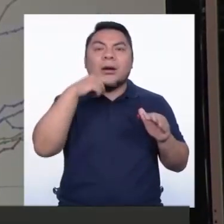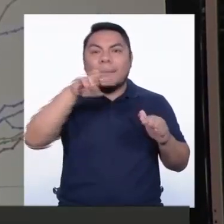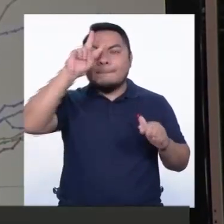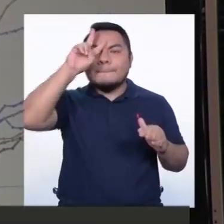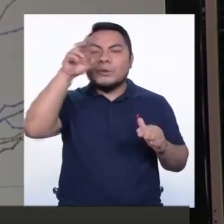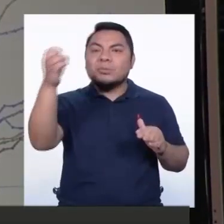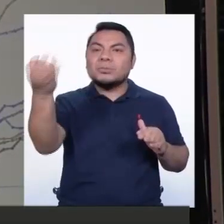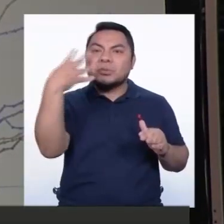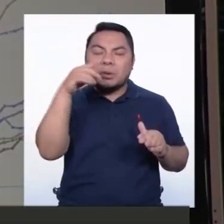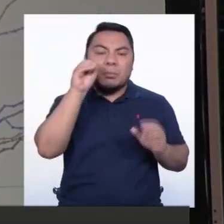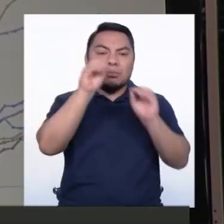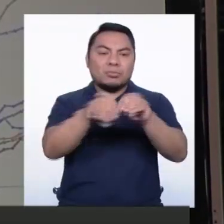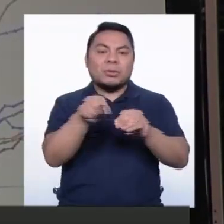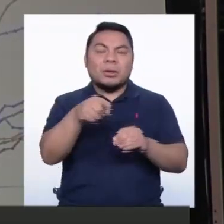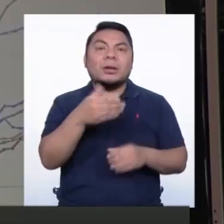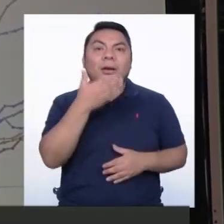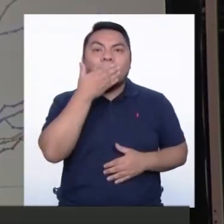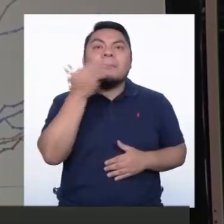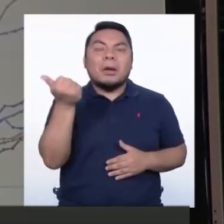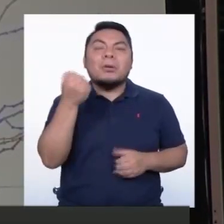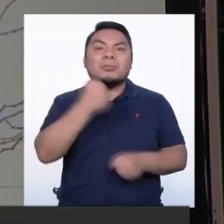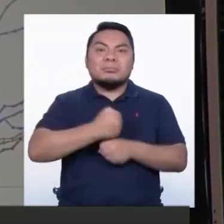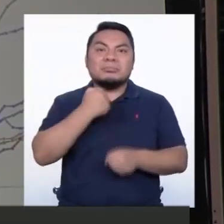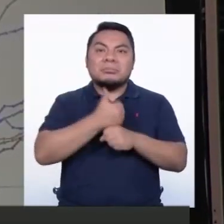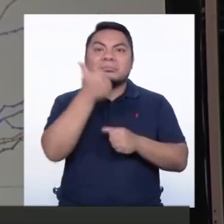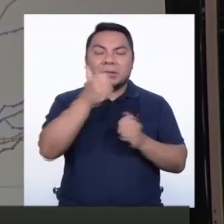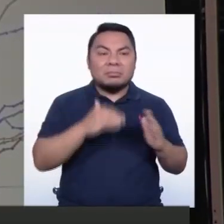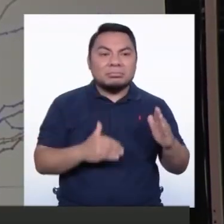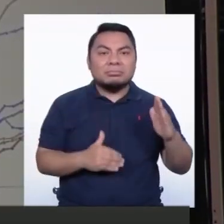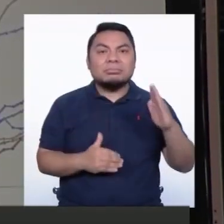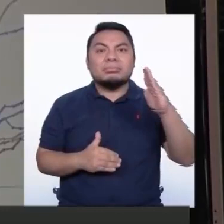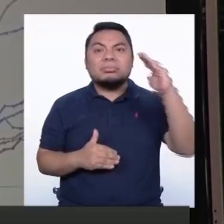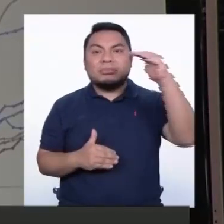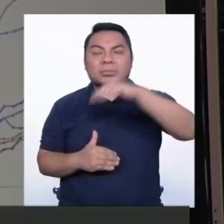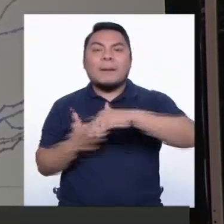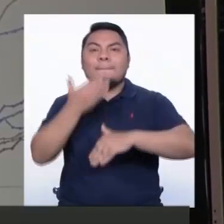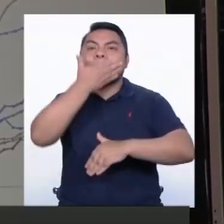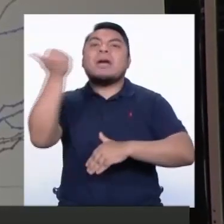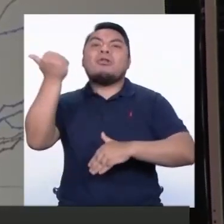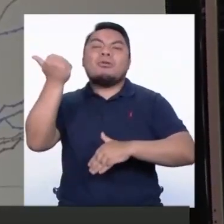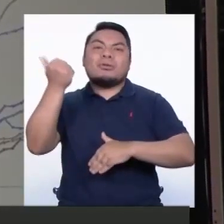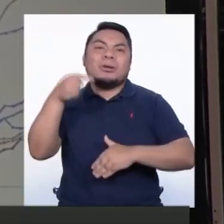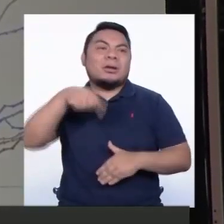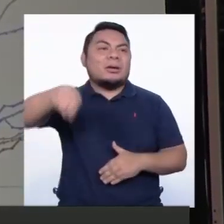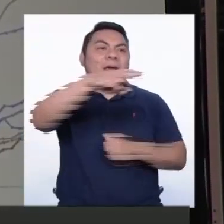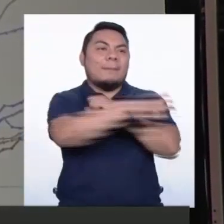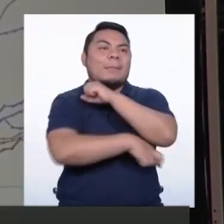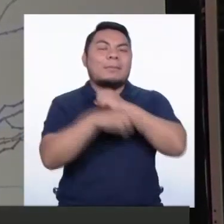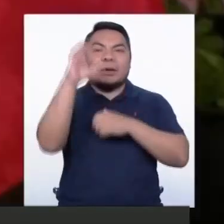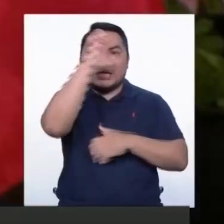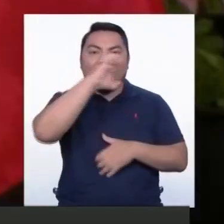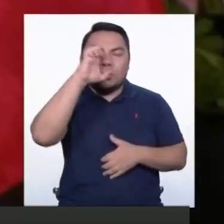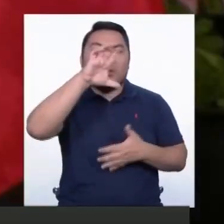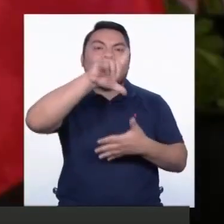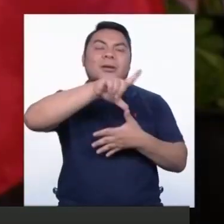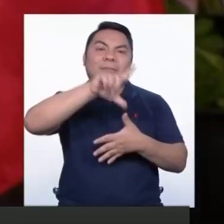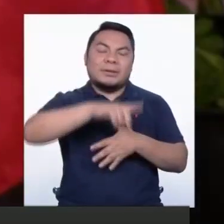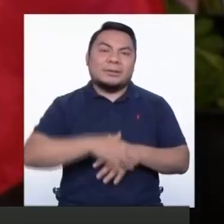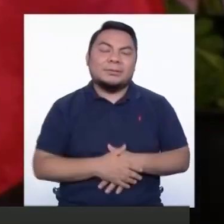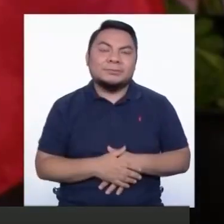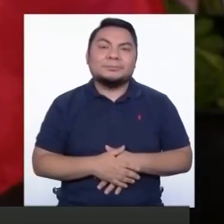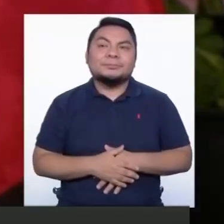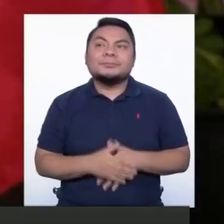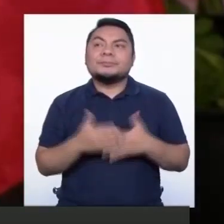Perú en su mejor desempeño comparando diversos países de Europa y de América, ¿no?